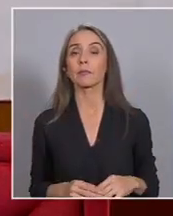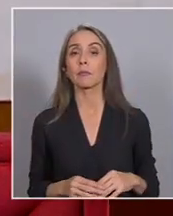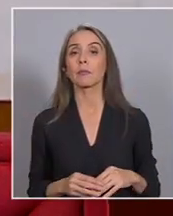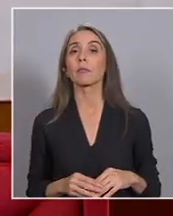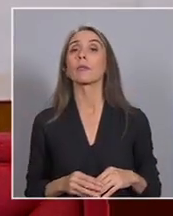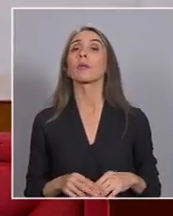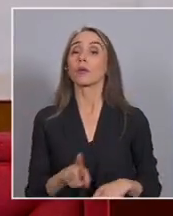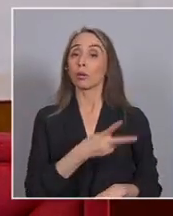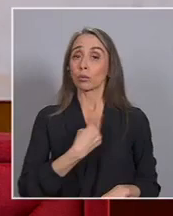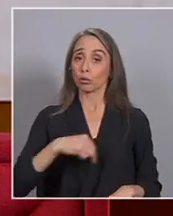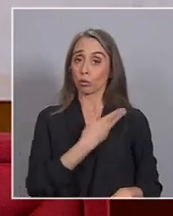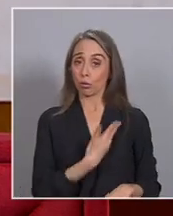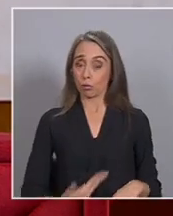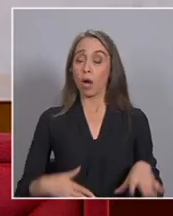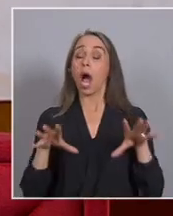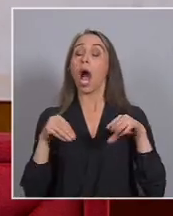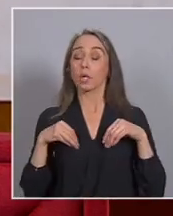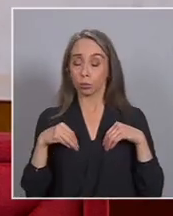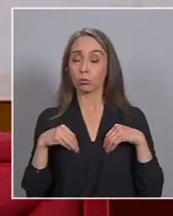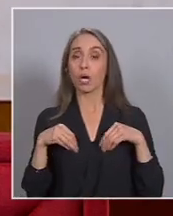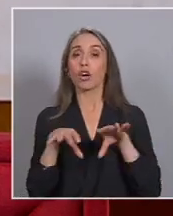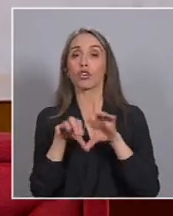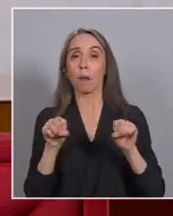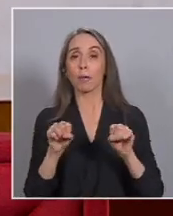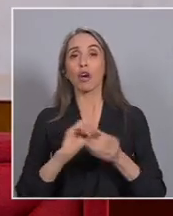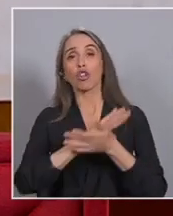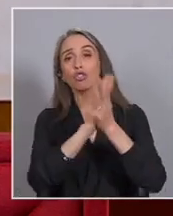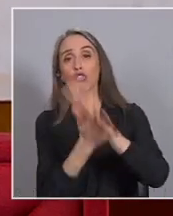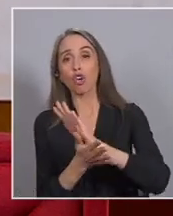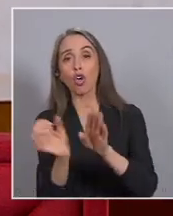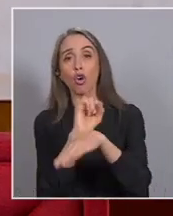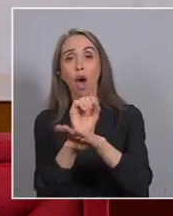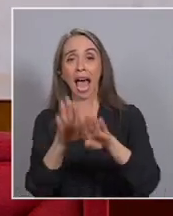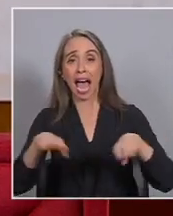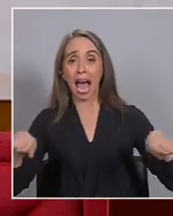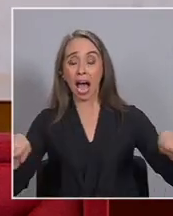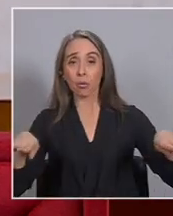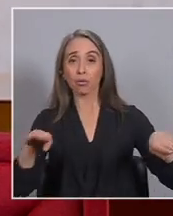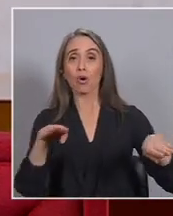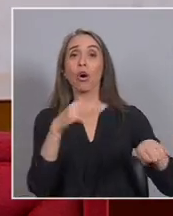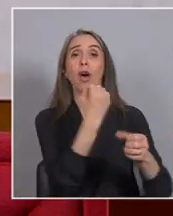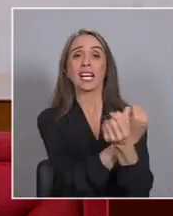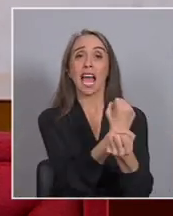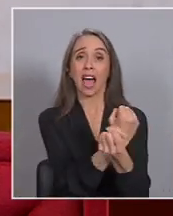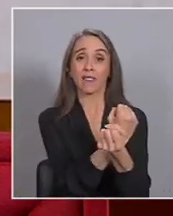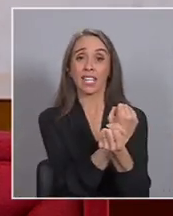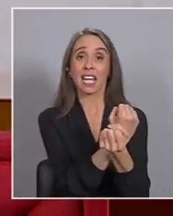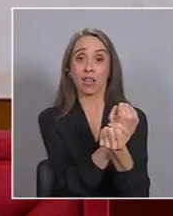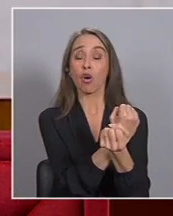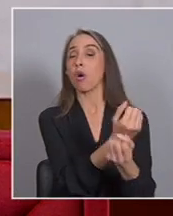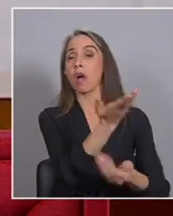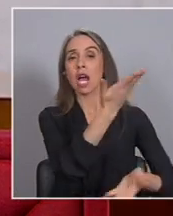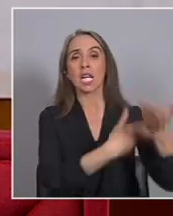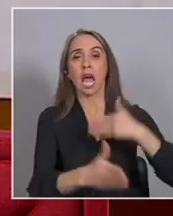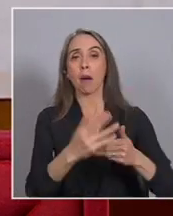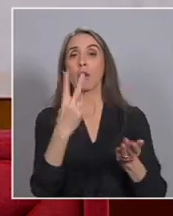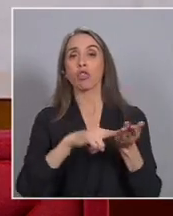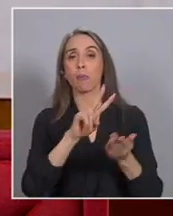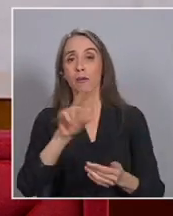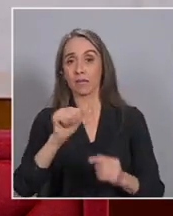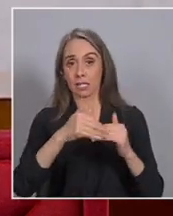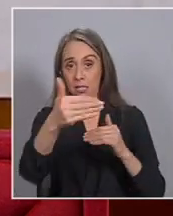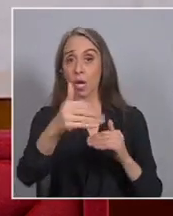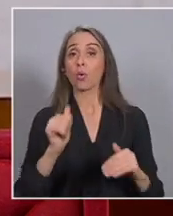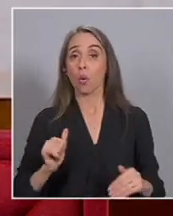Asumimos también el compromiso de renovar la totalidad de la flota vehicular de carabineros al año 2026 y estamos